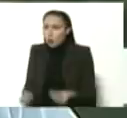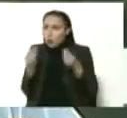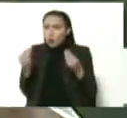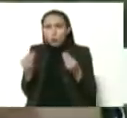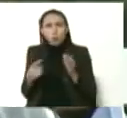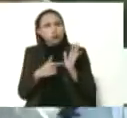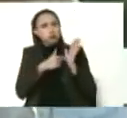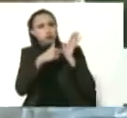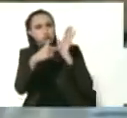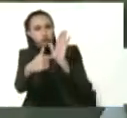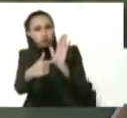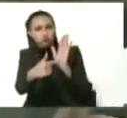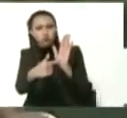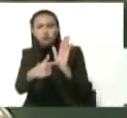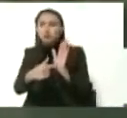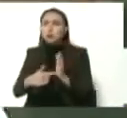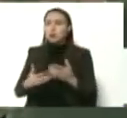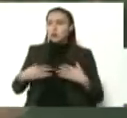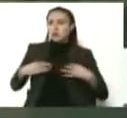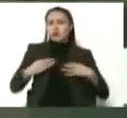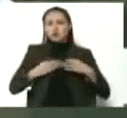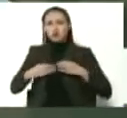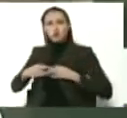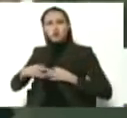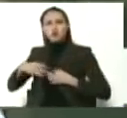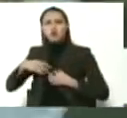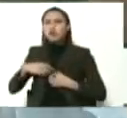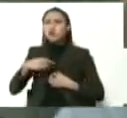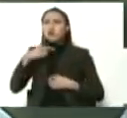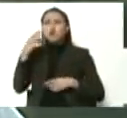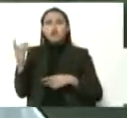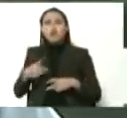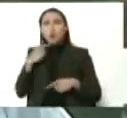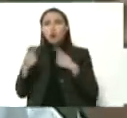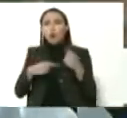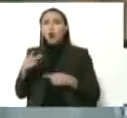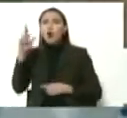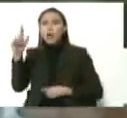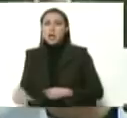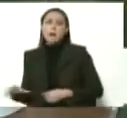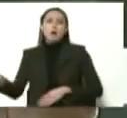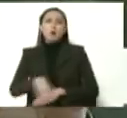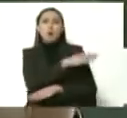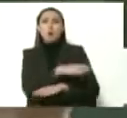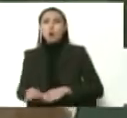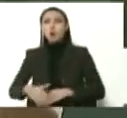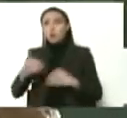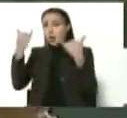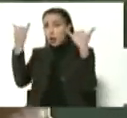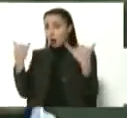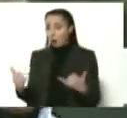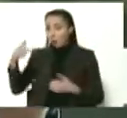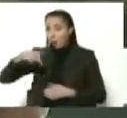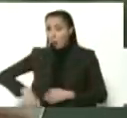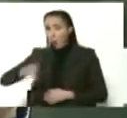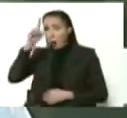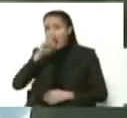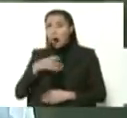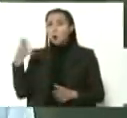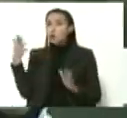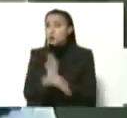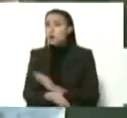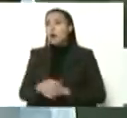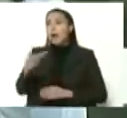expresiones con trajes, vestuario, disfraces, música, pero que va a incorporar este año bicentenario a las figuras de